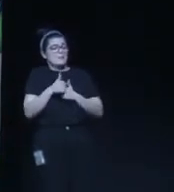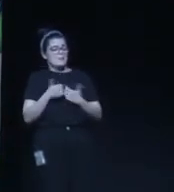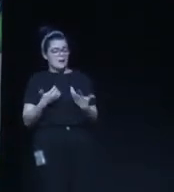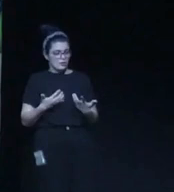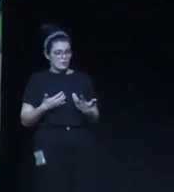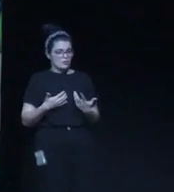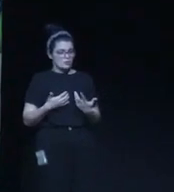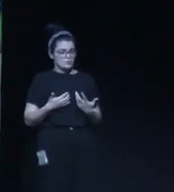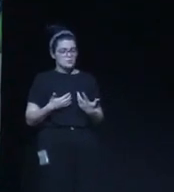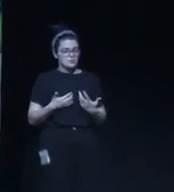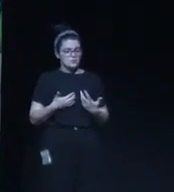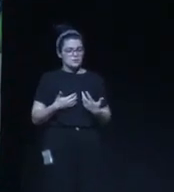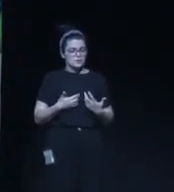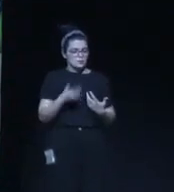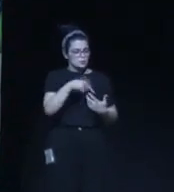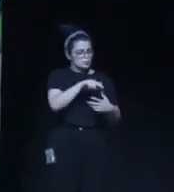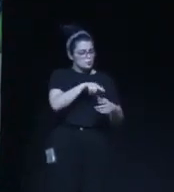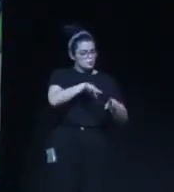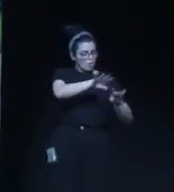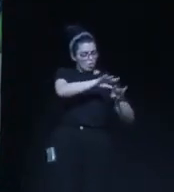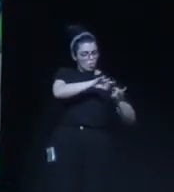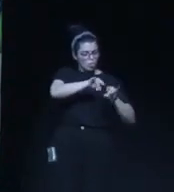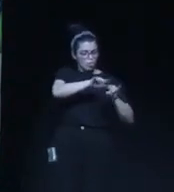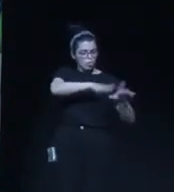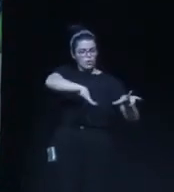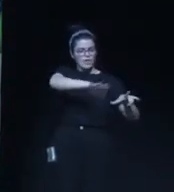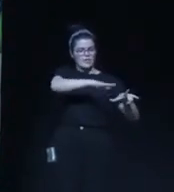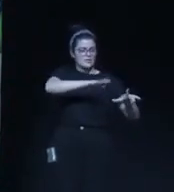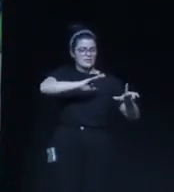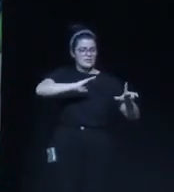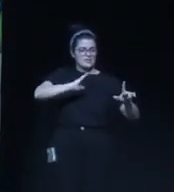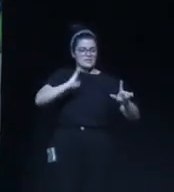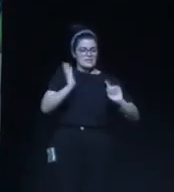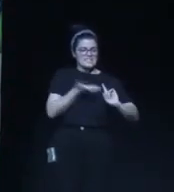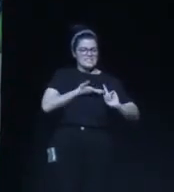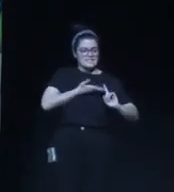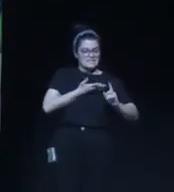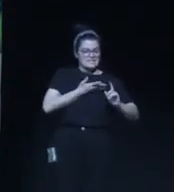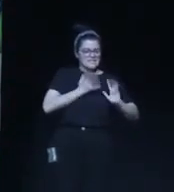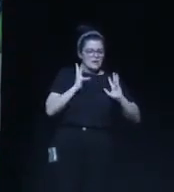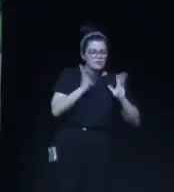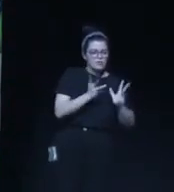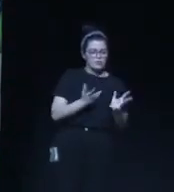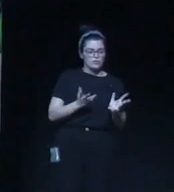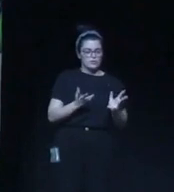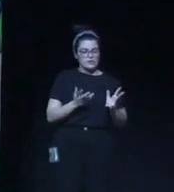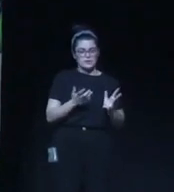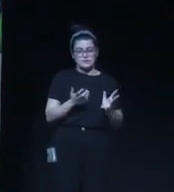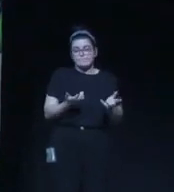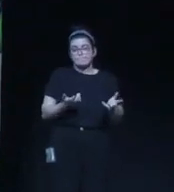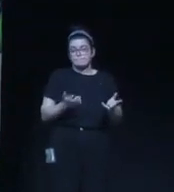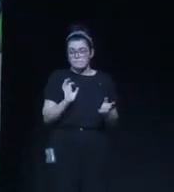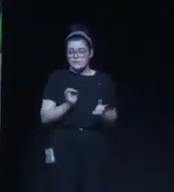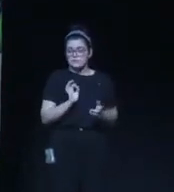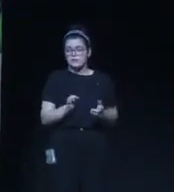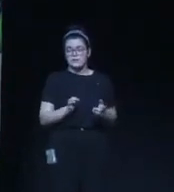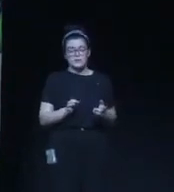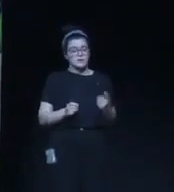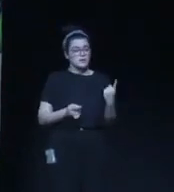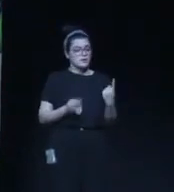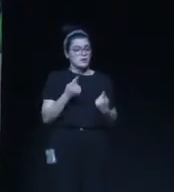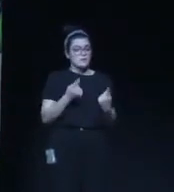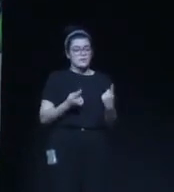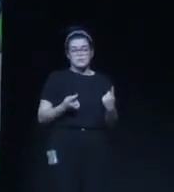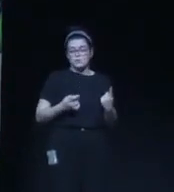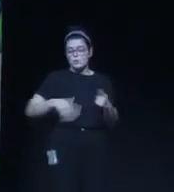de zona de sacrificio. Es decir, bueno, pues si queremos vivir así, pues en algunos sitios tendrán que cargar con parques